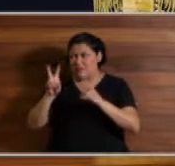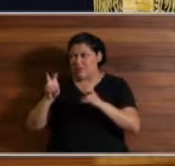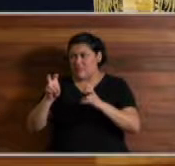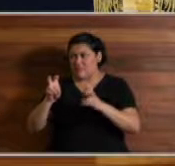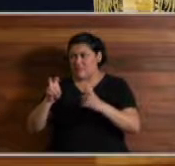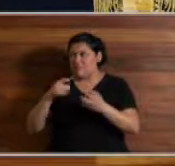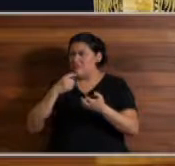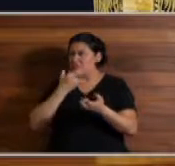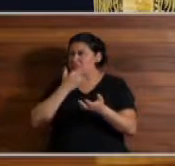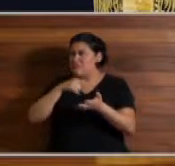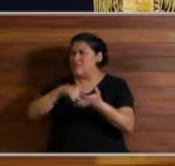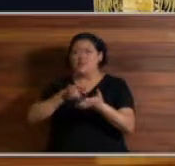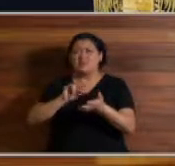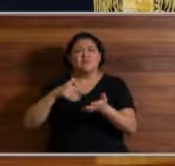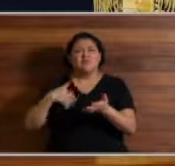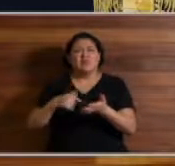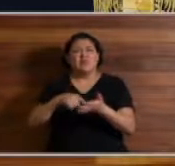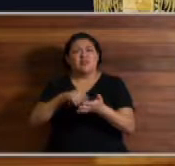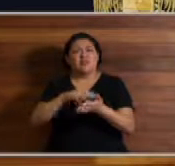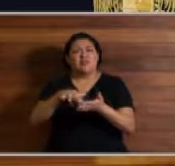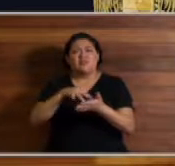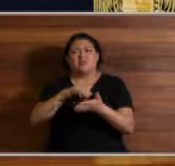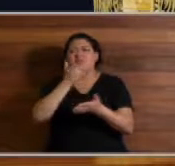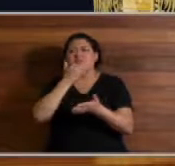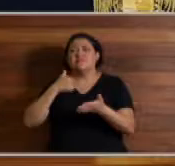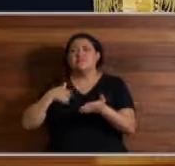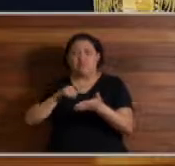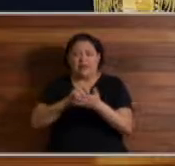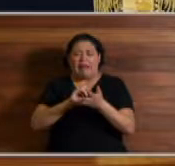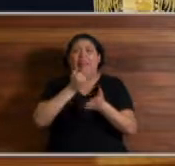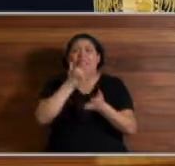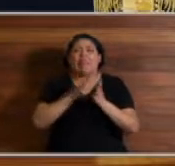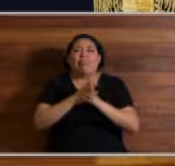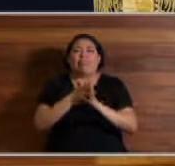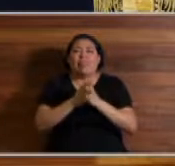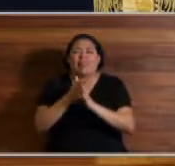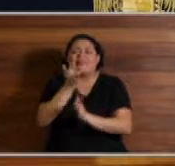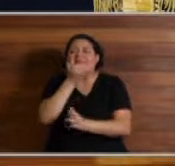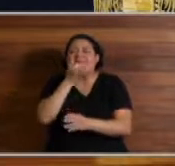¿Será así? No. Perdón, es que yo tengo peor letra que esta, pero